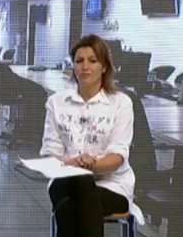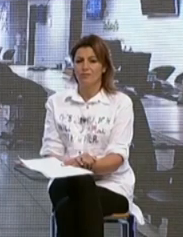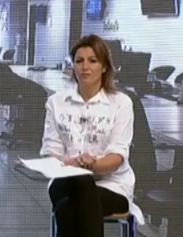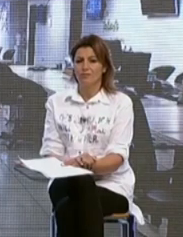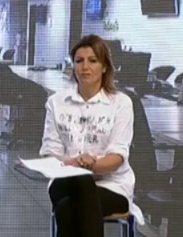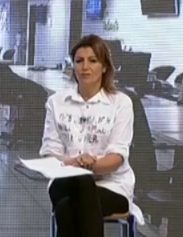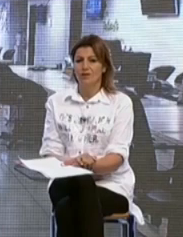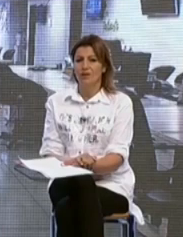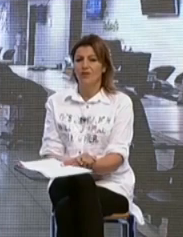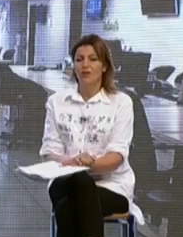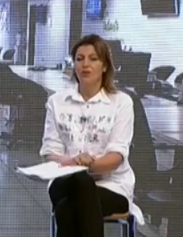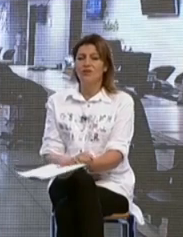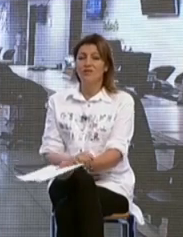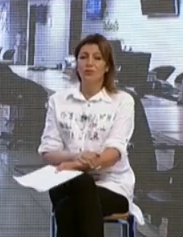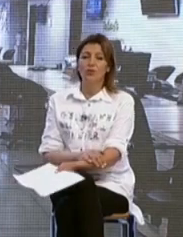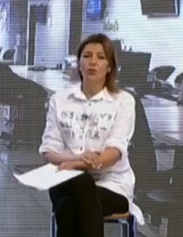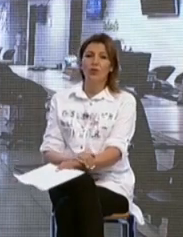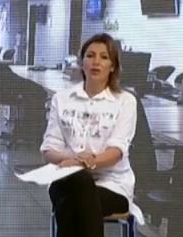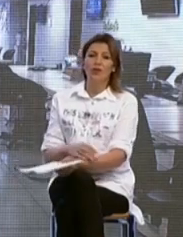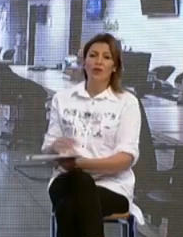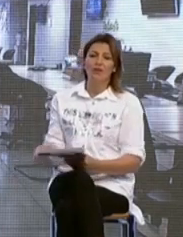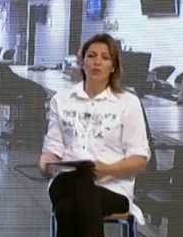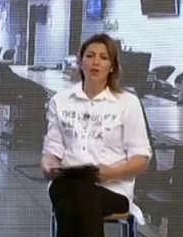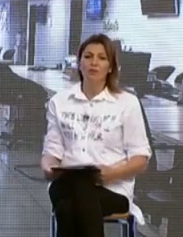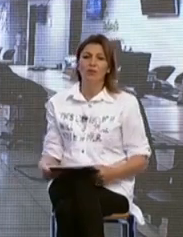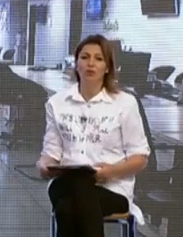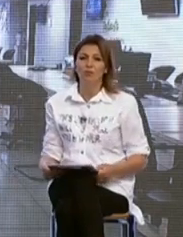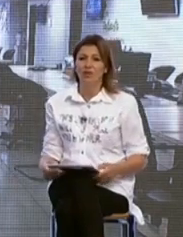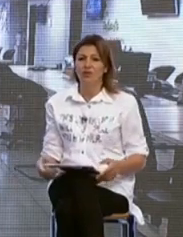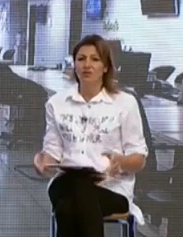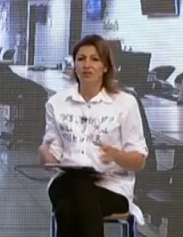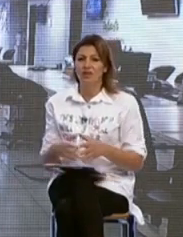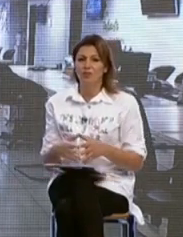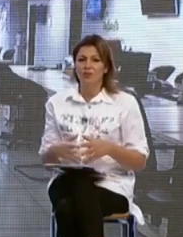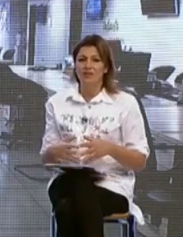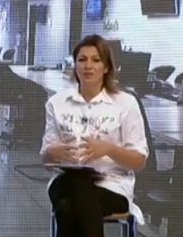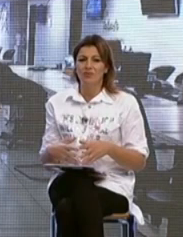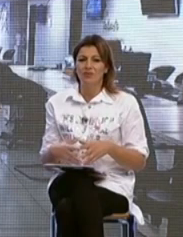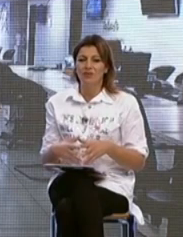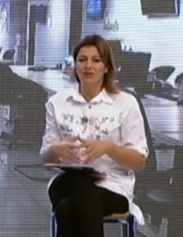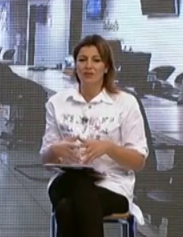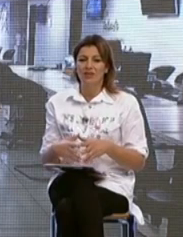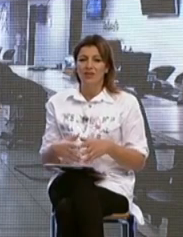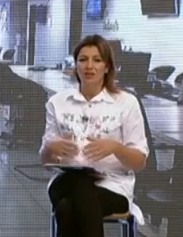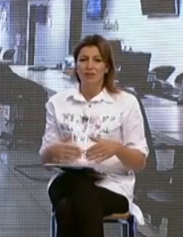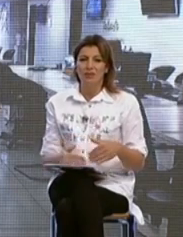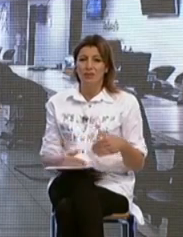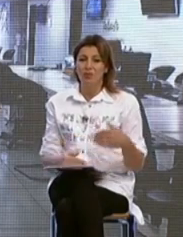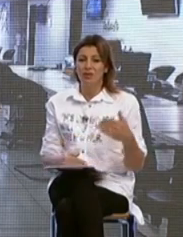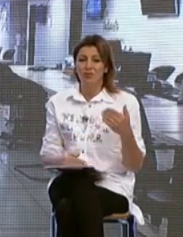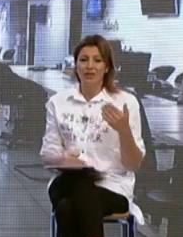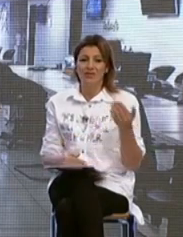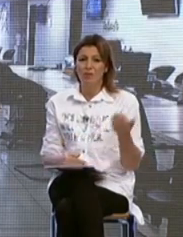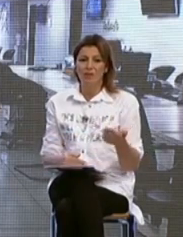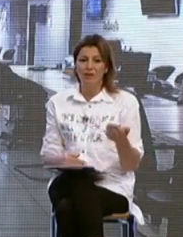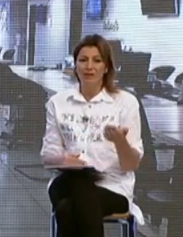no hay motivo. Claro, el gobierno dice, bueno, no, que no va a devaluar, pero porque esto significa pobreza, pero en definitiva tenemos